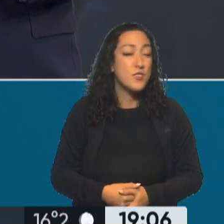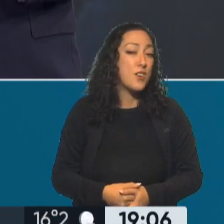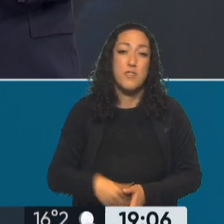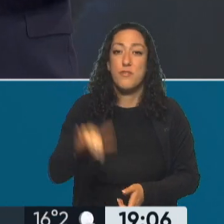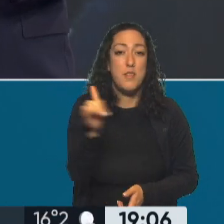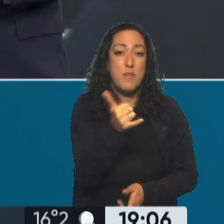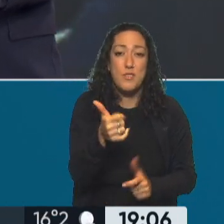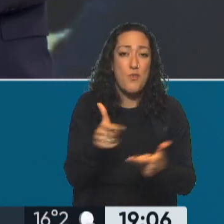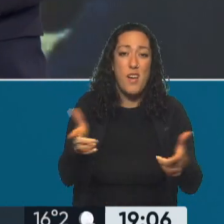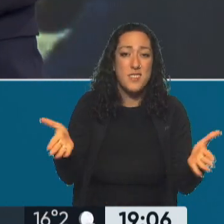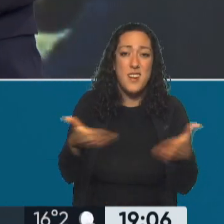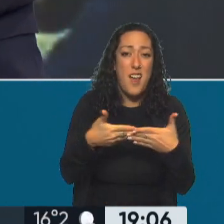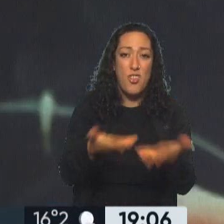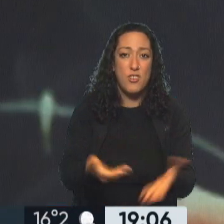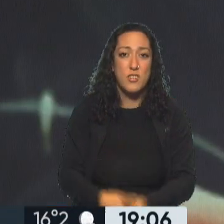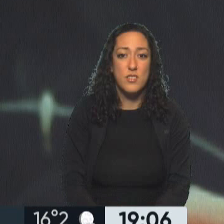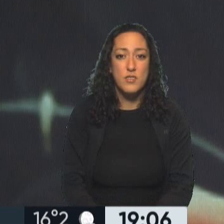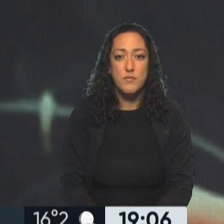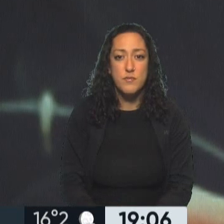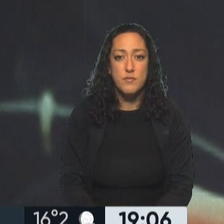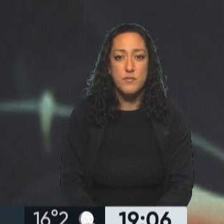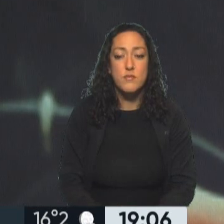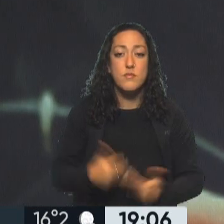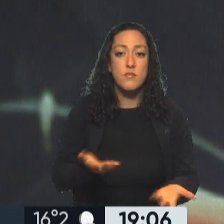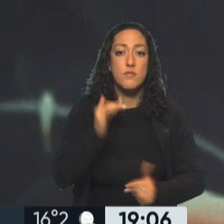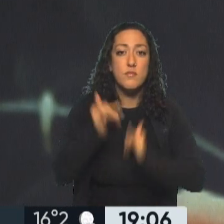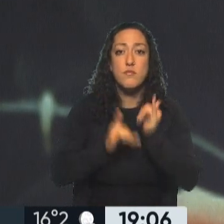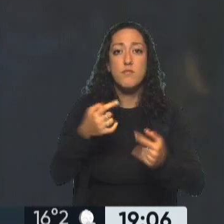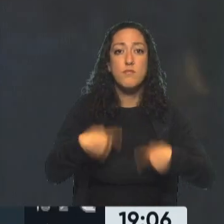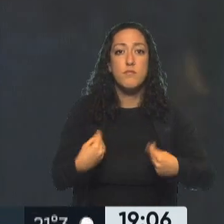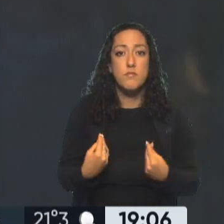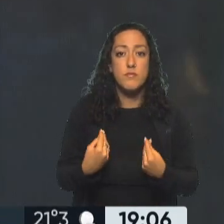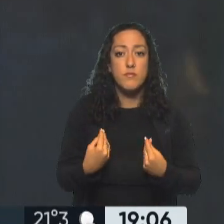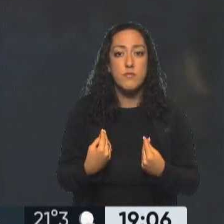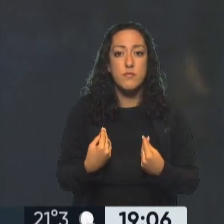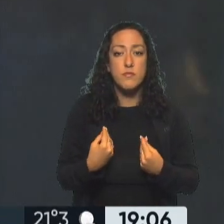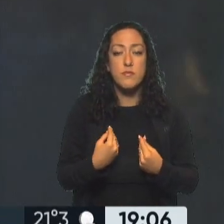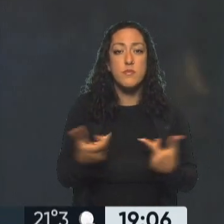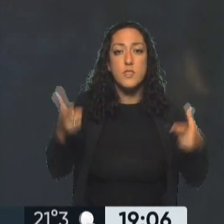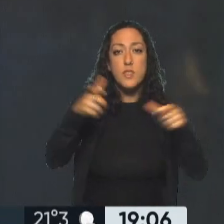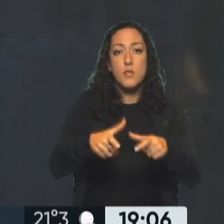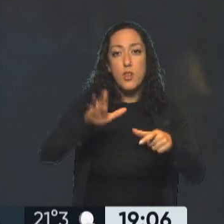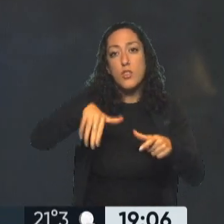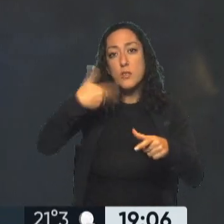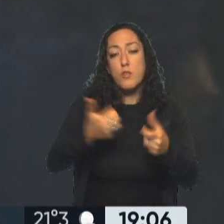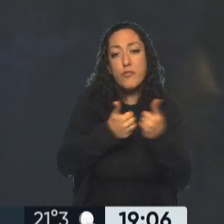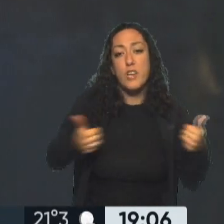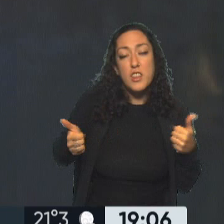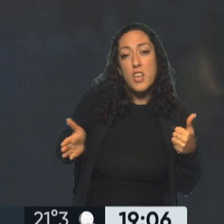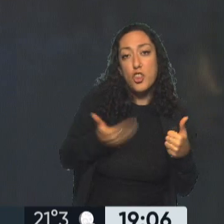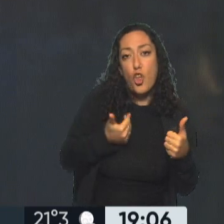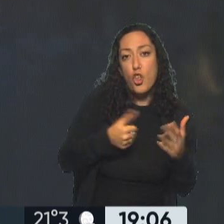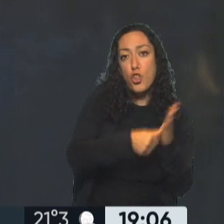filmación. Ahora puedes entrar. ¿Y no qué, hay video. ¿Y qué te contaron? Después de la reunión, documento. El Frente de Todos emitió